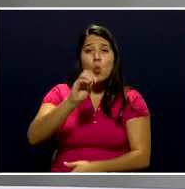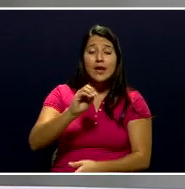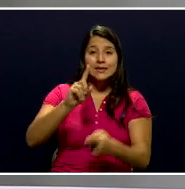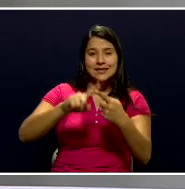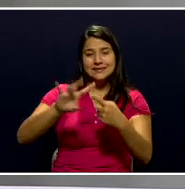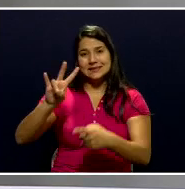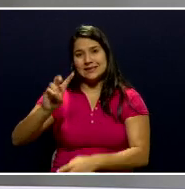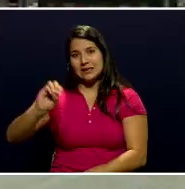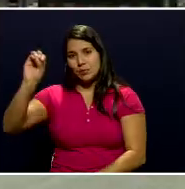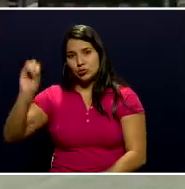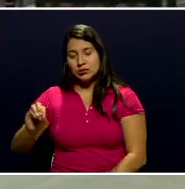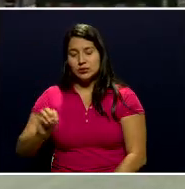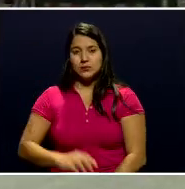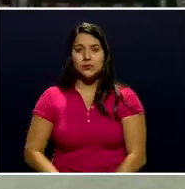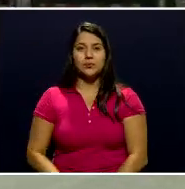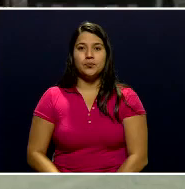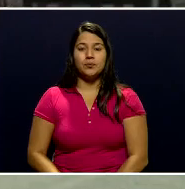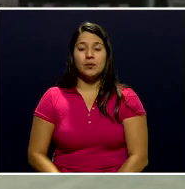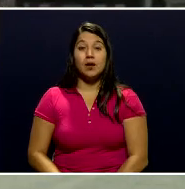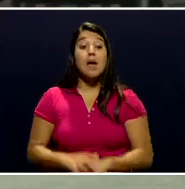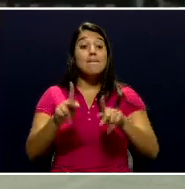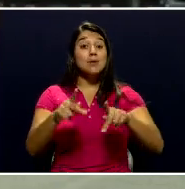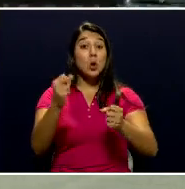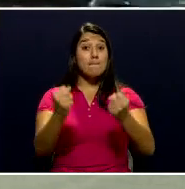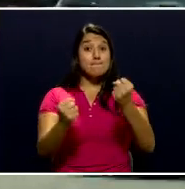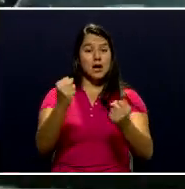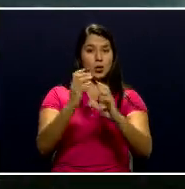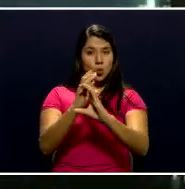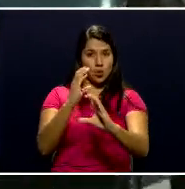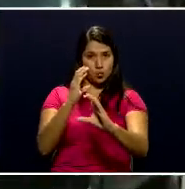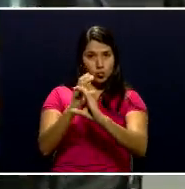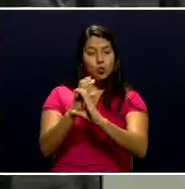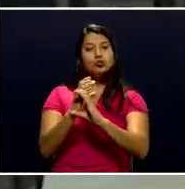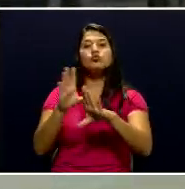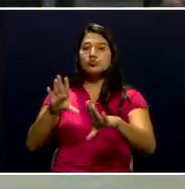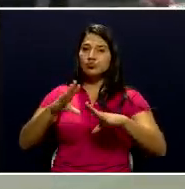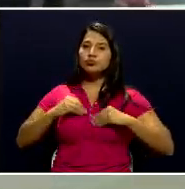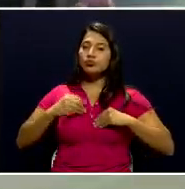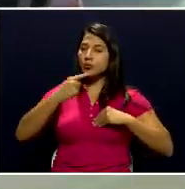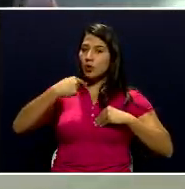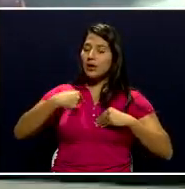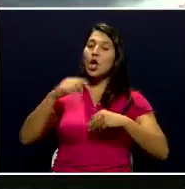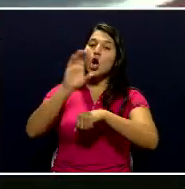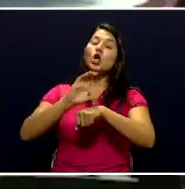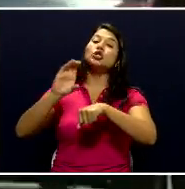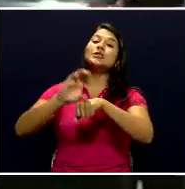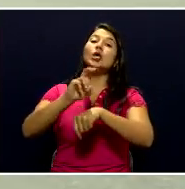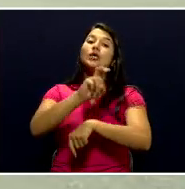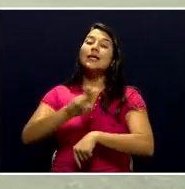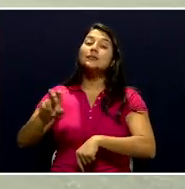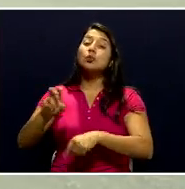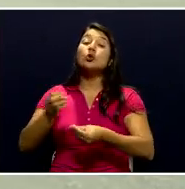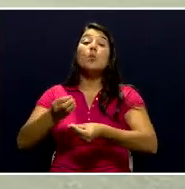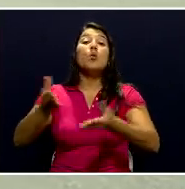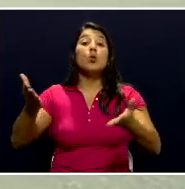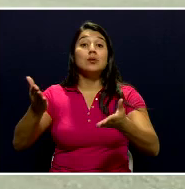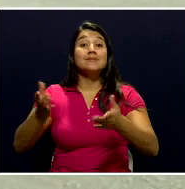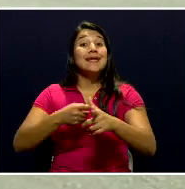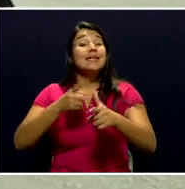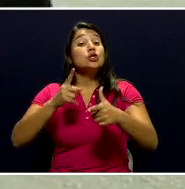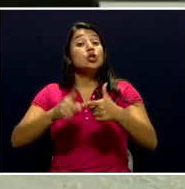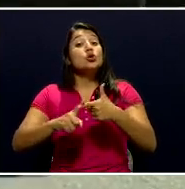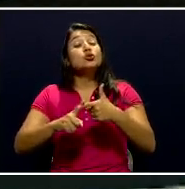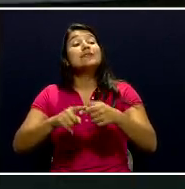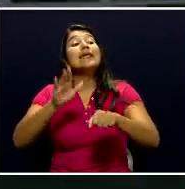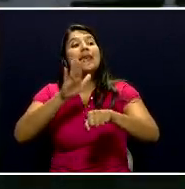70%. Los autobuseros se acogieron a la directriz del Consejo de Transporte Público que permite a los operadores